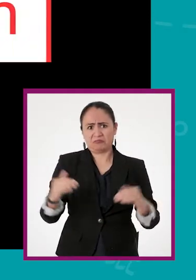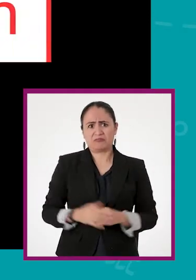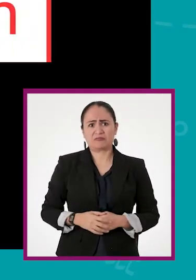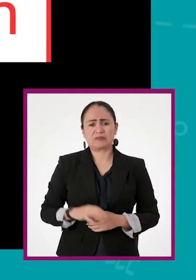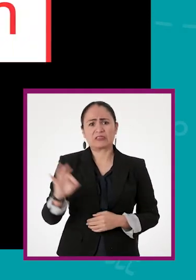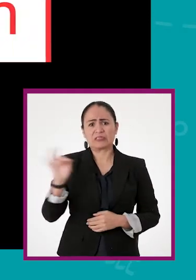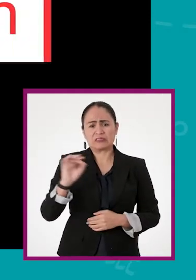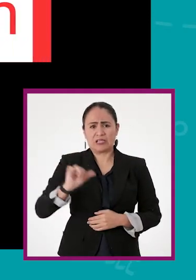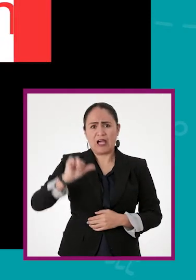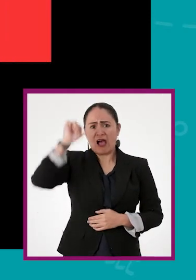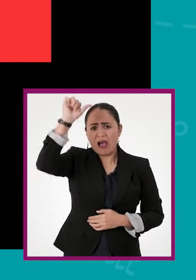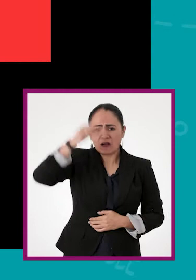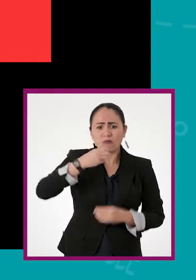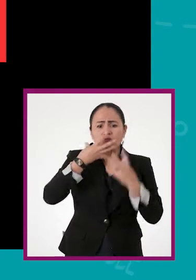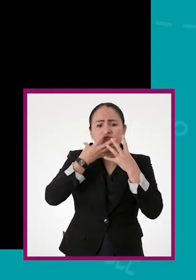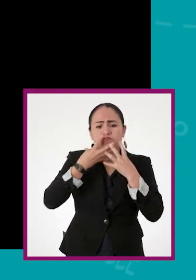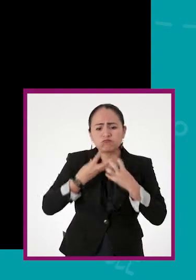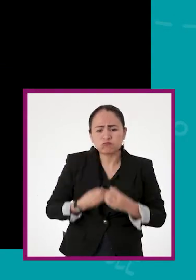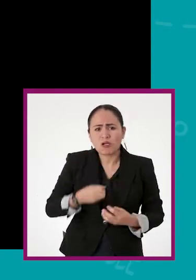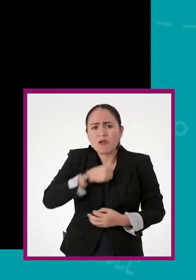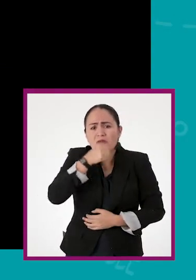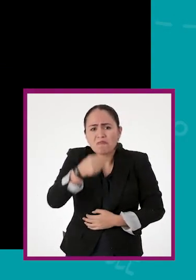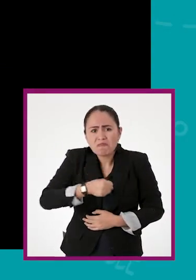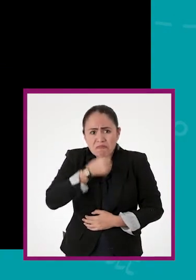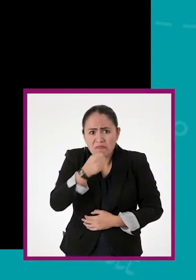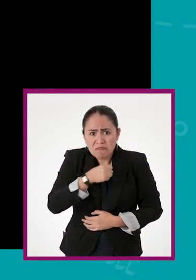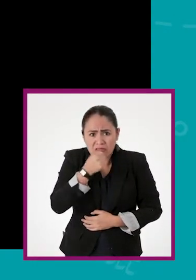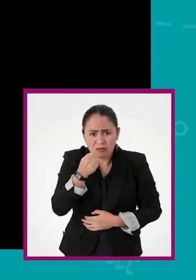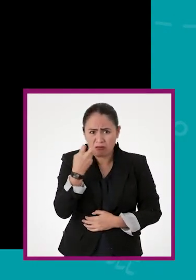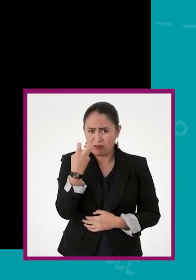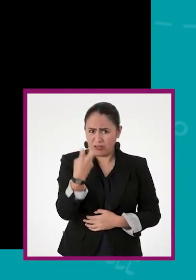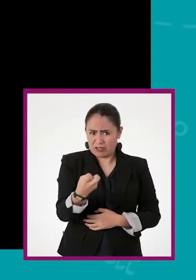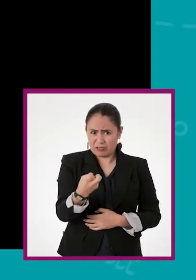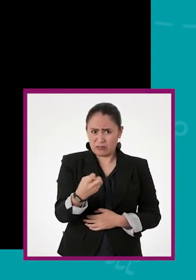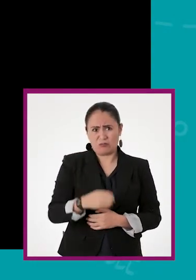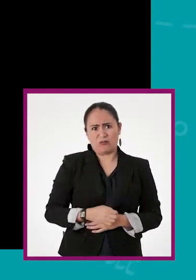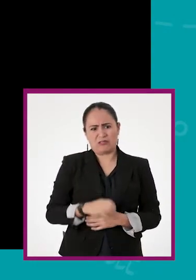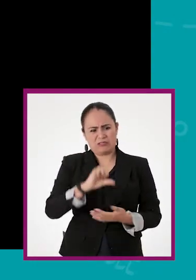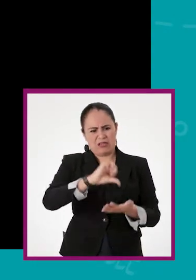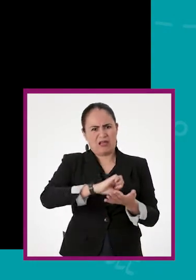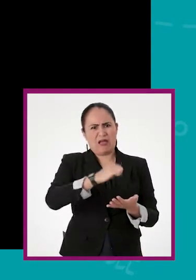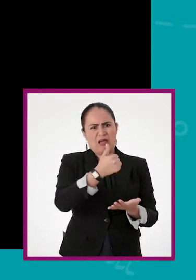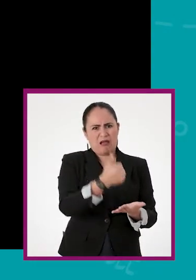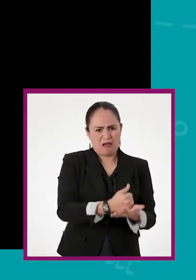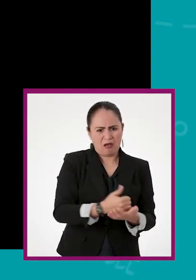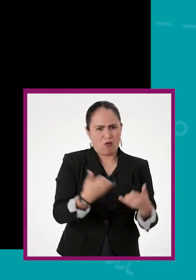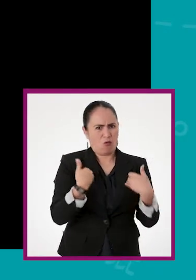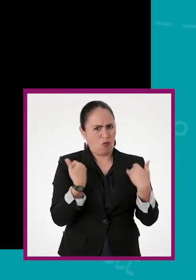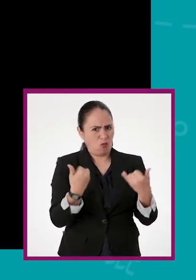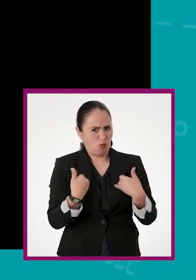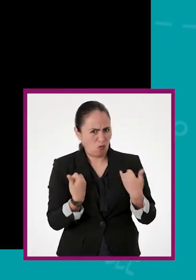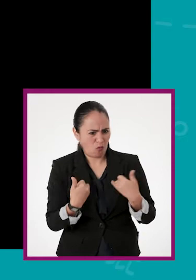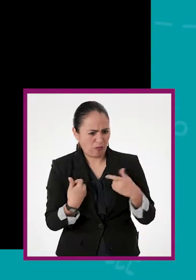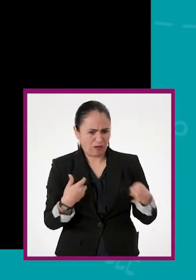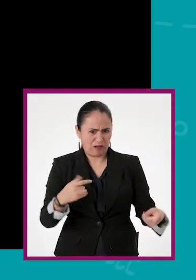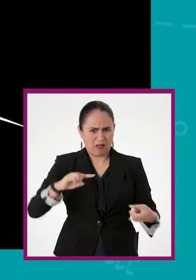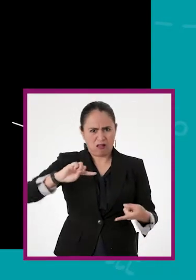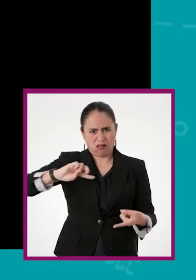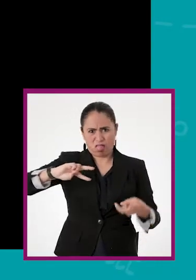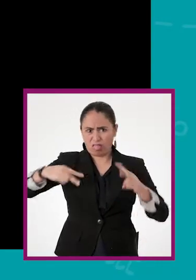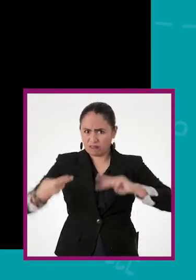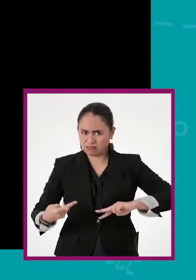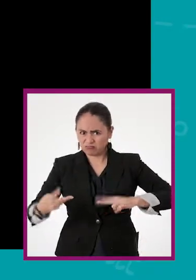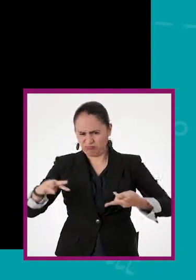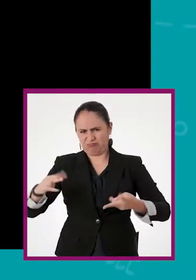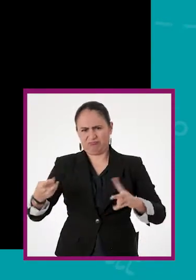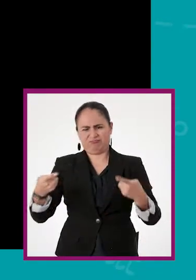de que alguien sea alto, barbudo y viejo, se sigue necesariamente que no sea bajo, lampiño y joven, entre